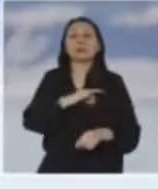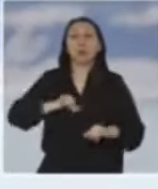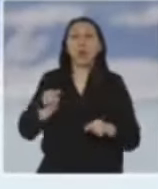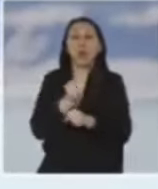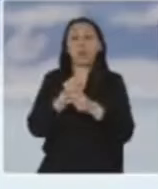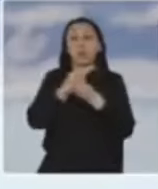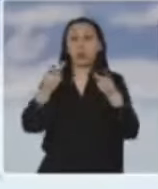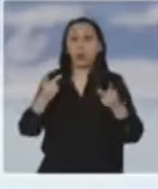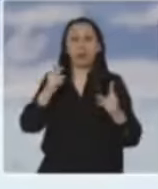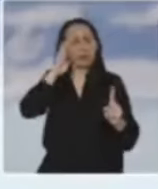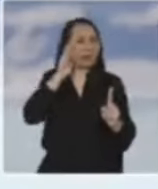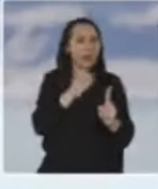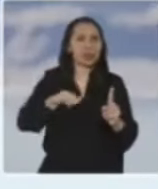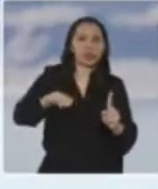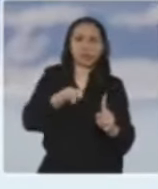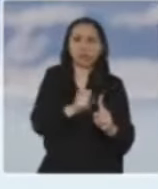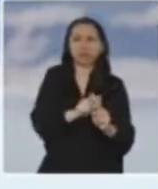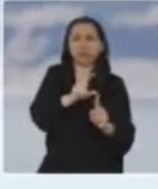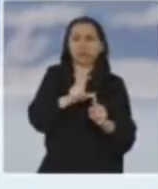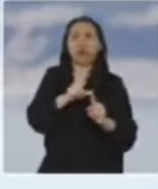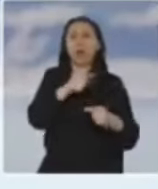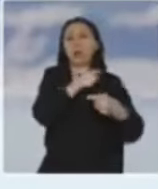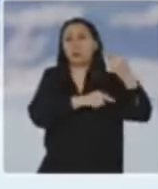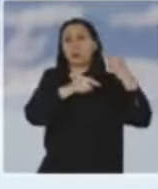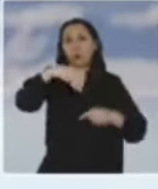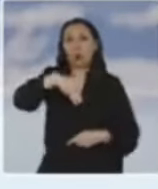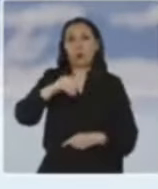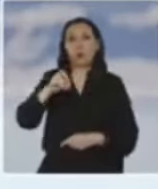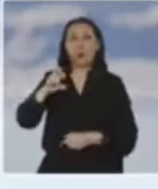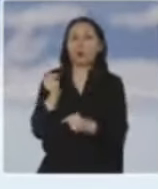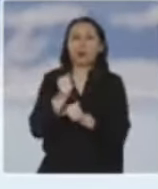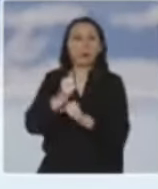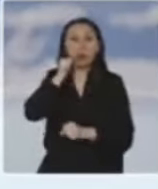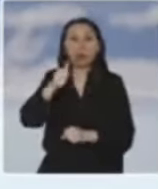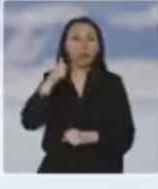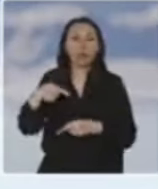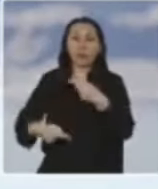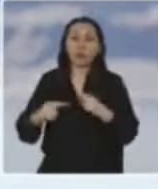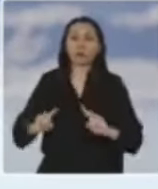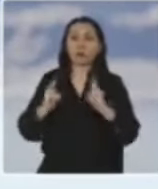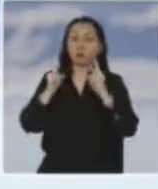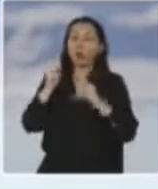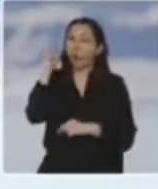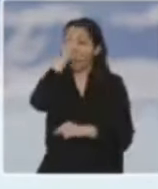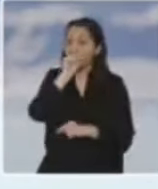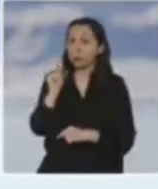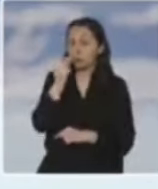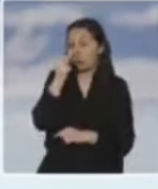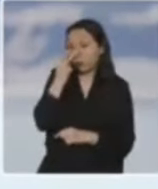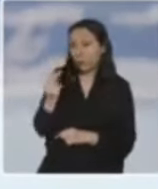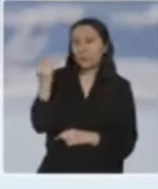representa la inversión directa más importante en la historia del mop el trabajo cotidiano de esta Ob obra es especialmente complejo recién